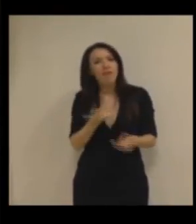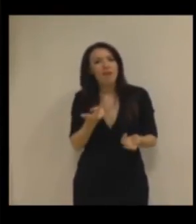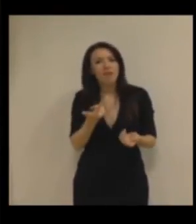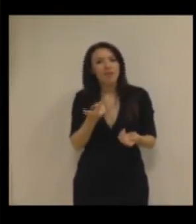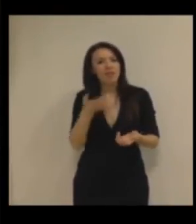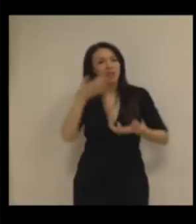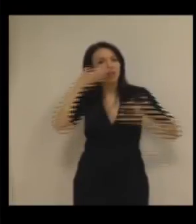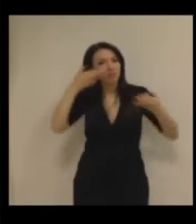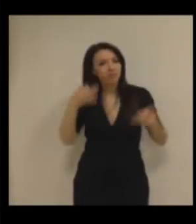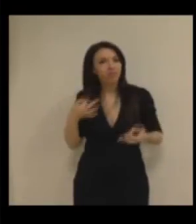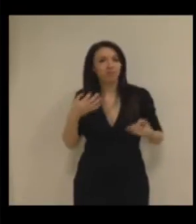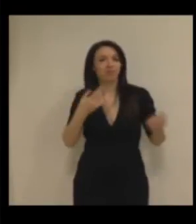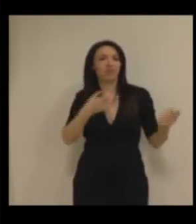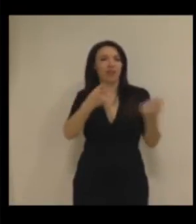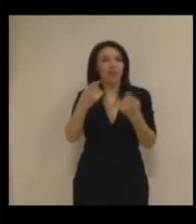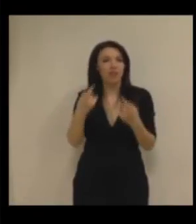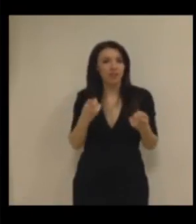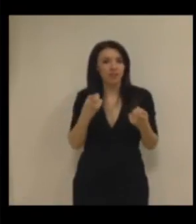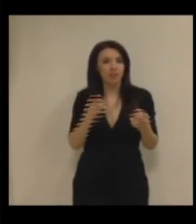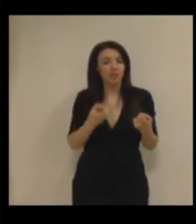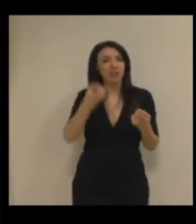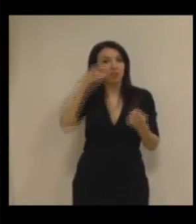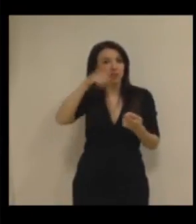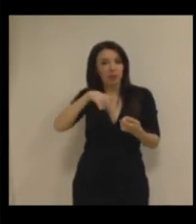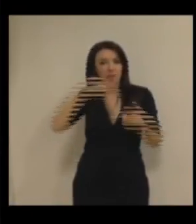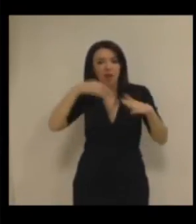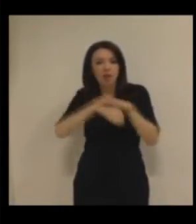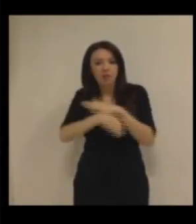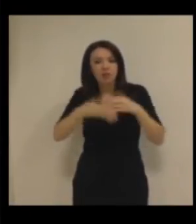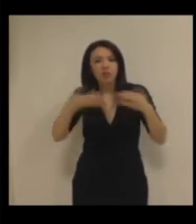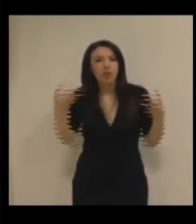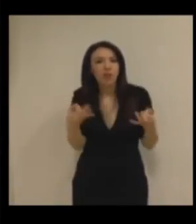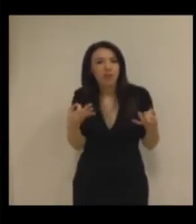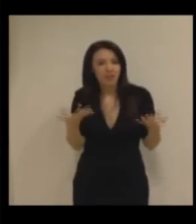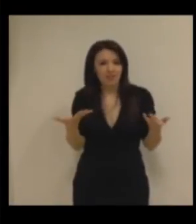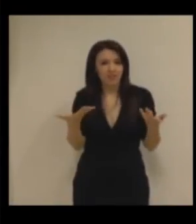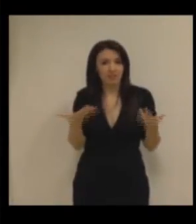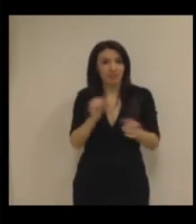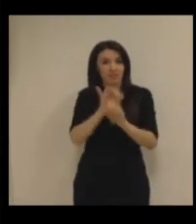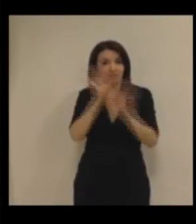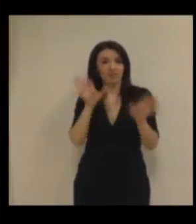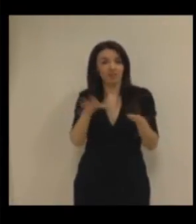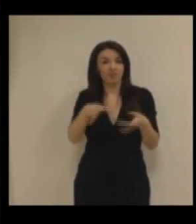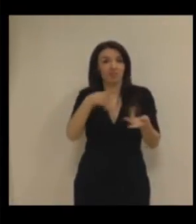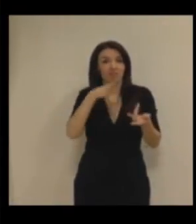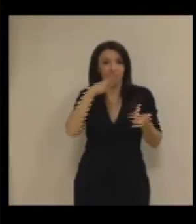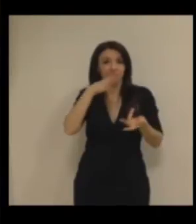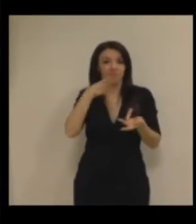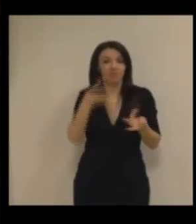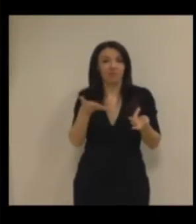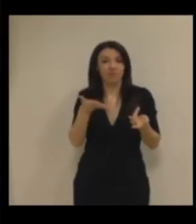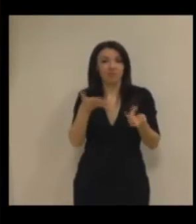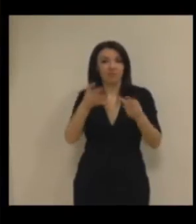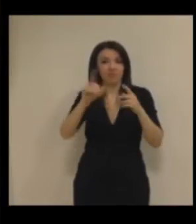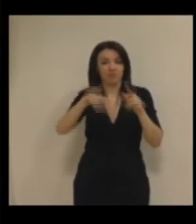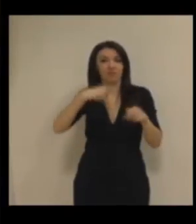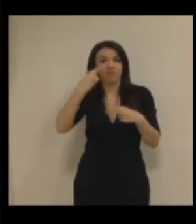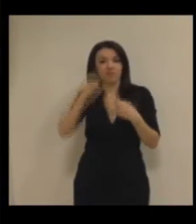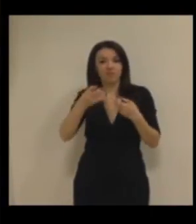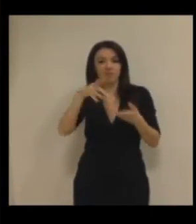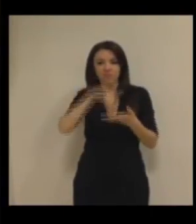verdaderamente necesitas y a lo que tienes acceso, claro. Y entonces, bueno, pues después